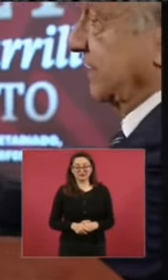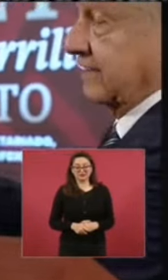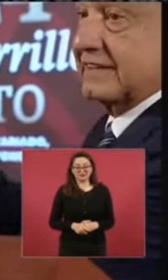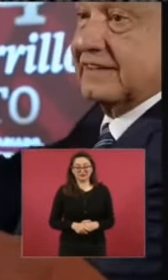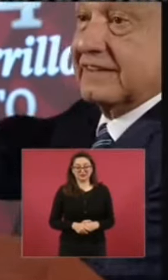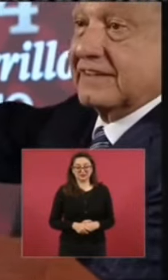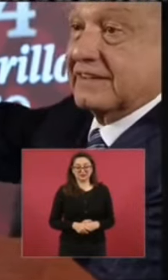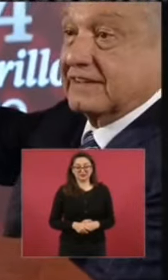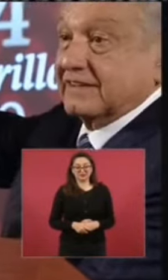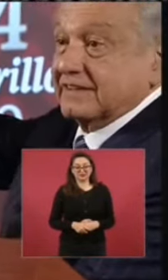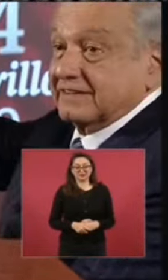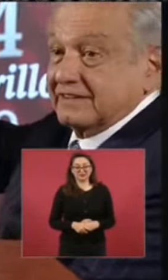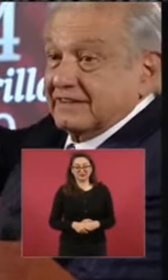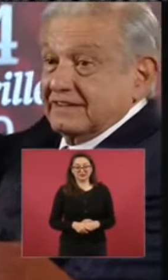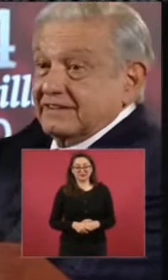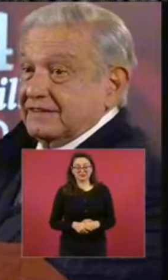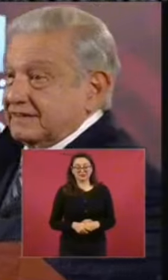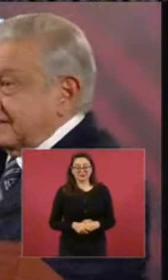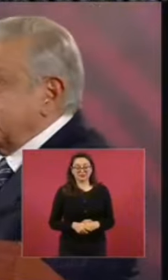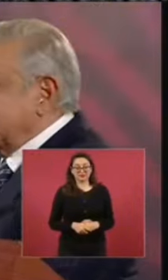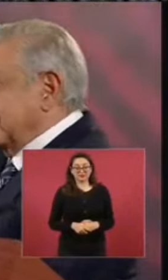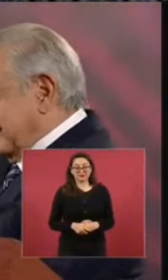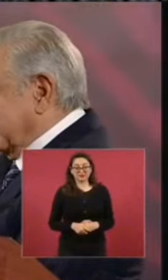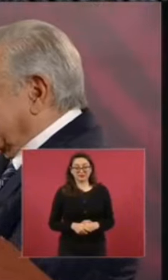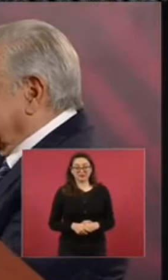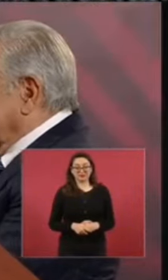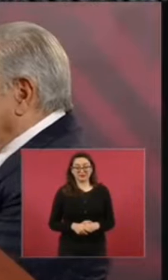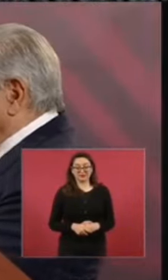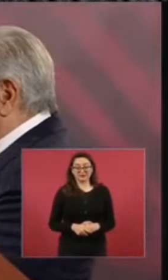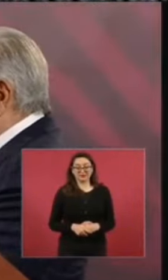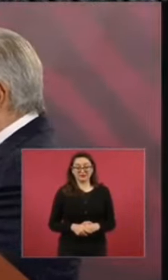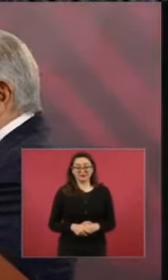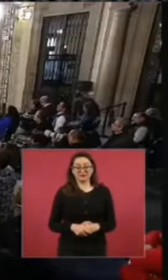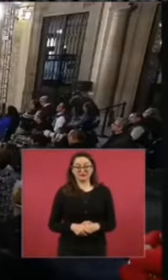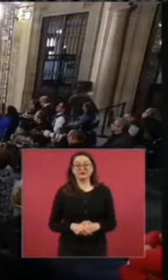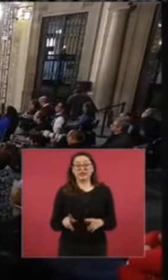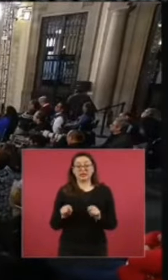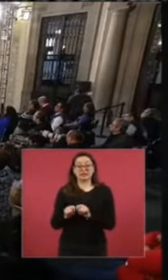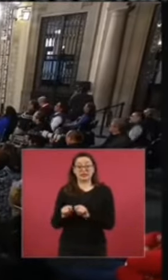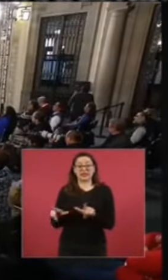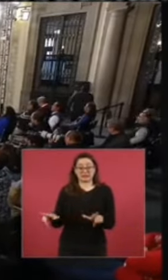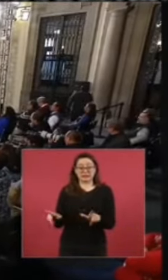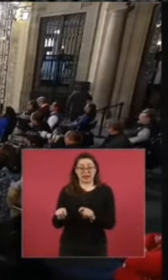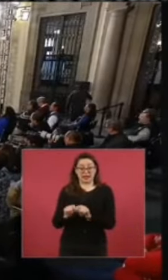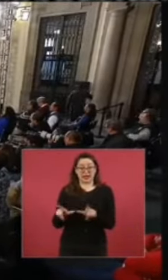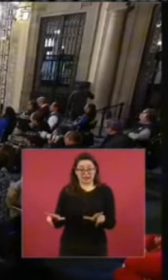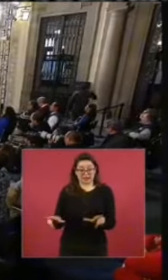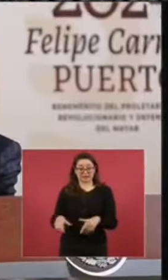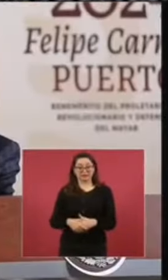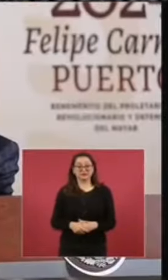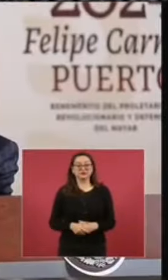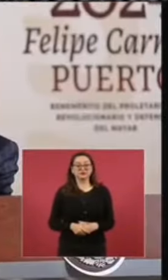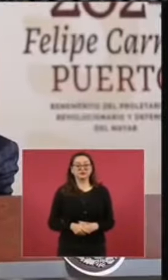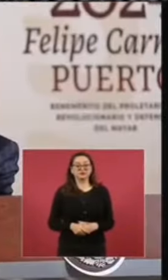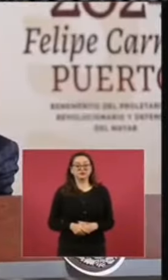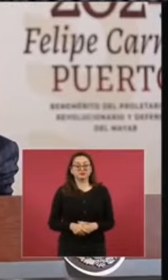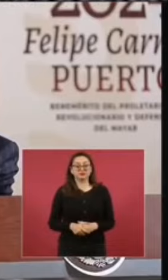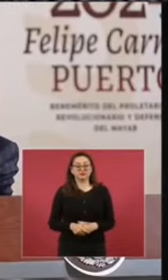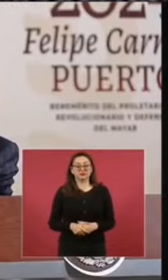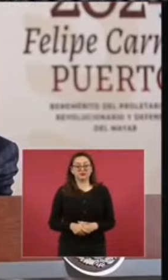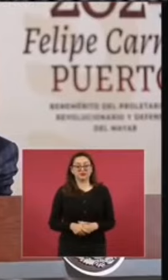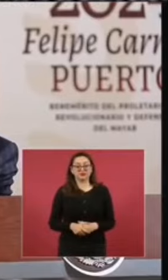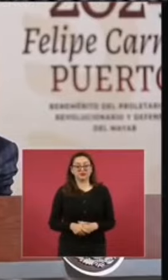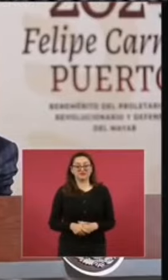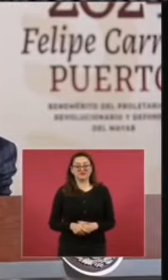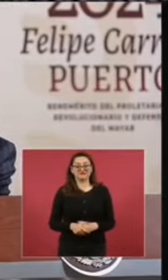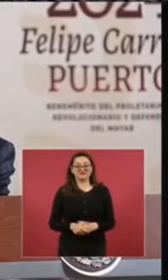Porque sí. Sí, sí. Pero es Tlaxcala. Esa es una buena historia. La historia